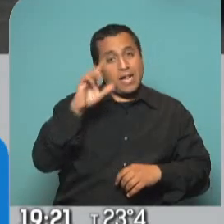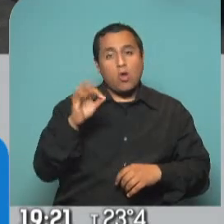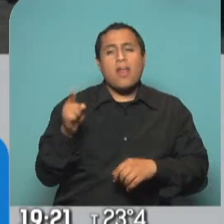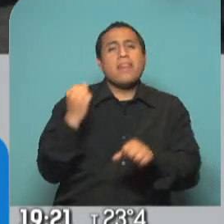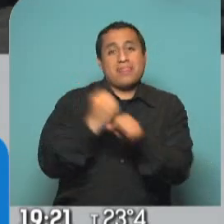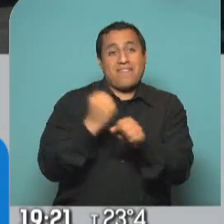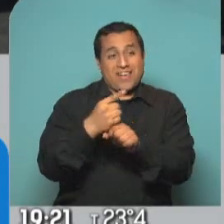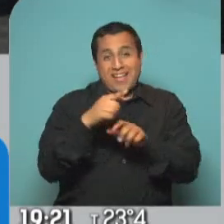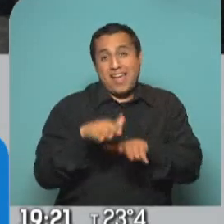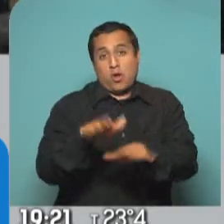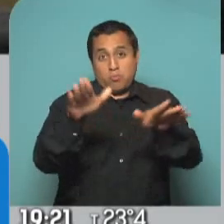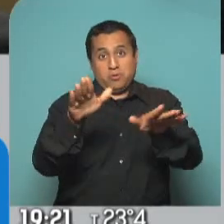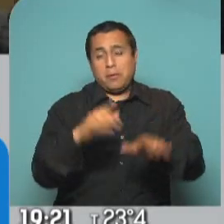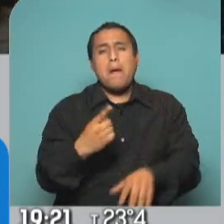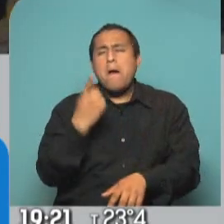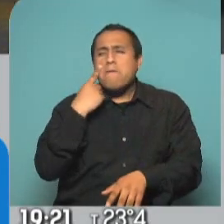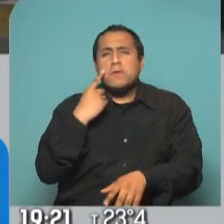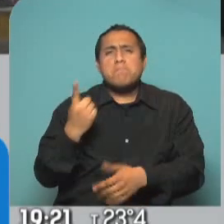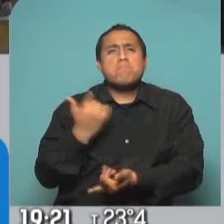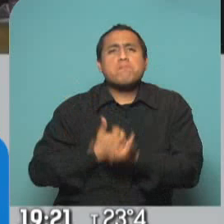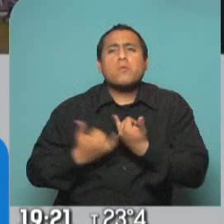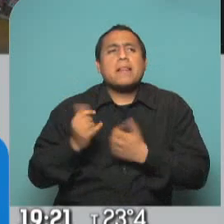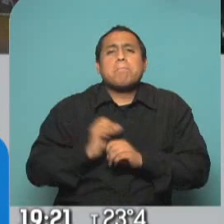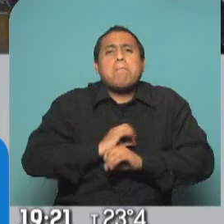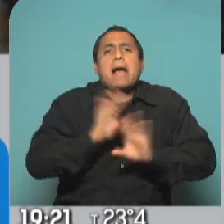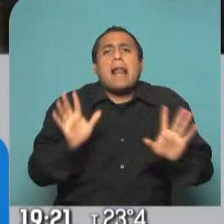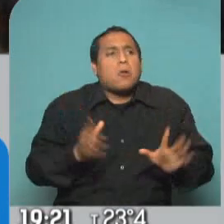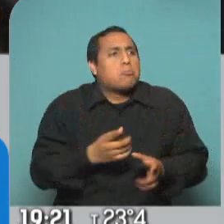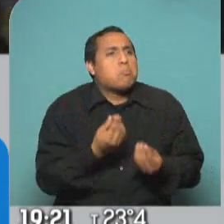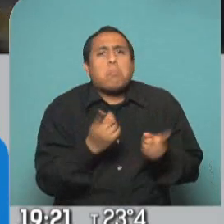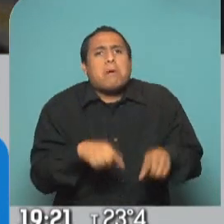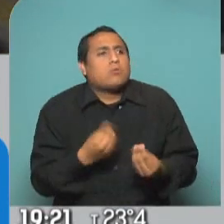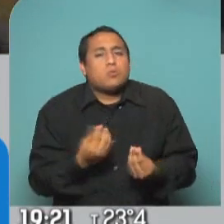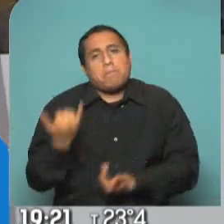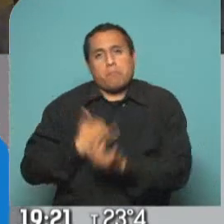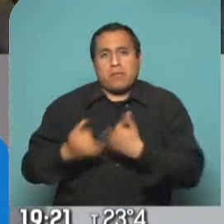nos da un poco de luz sobre esto que sucedió.